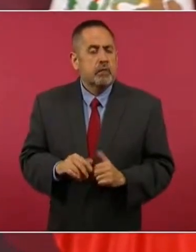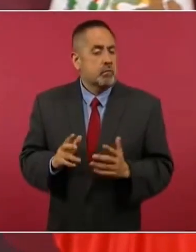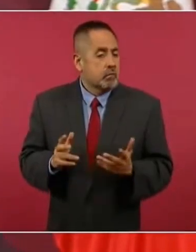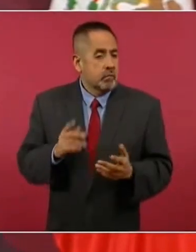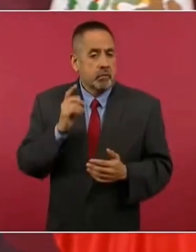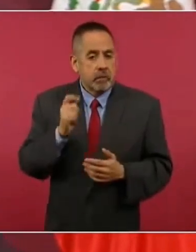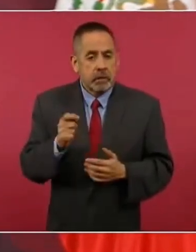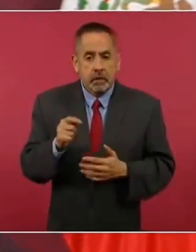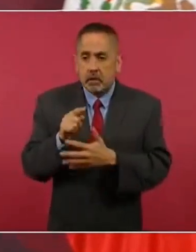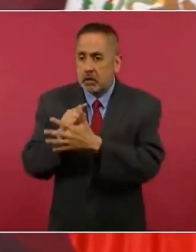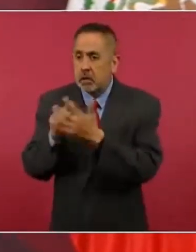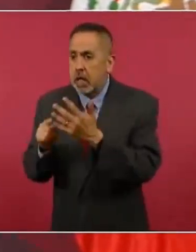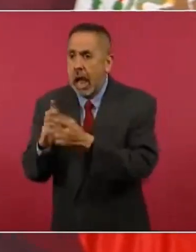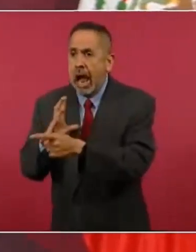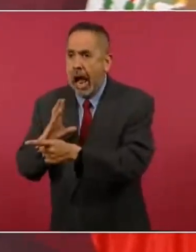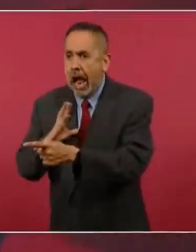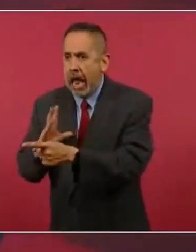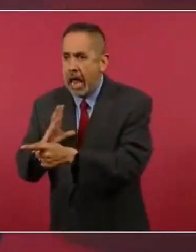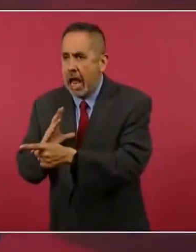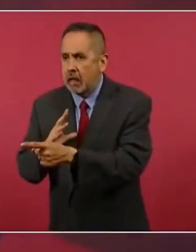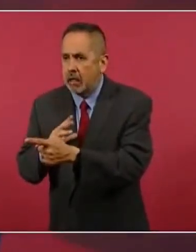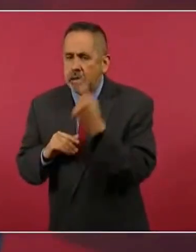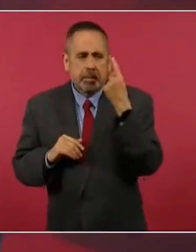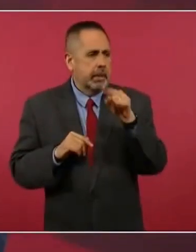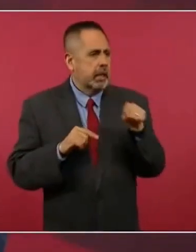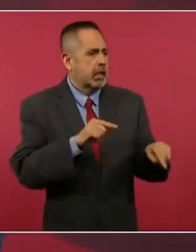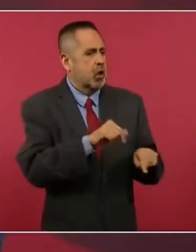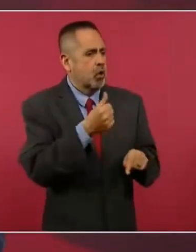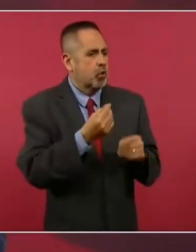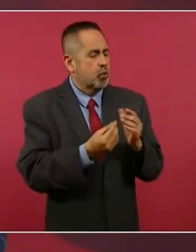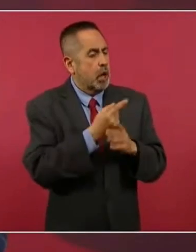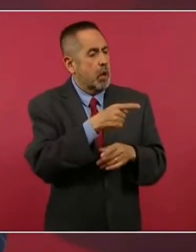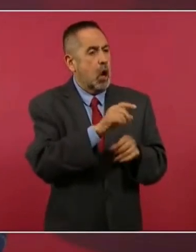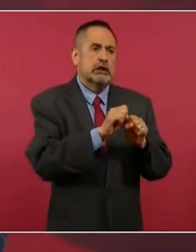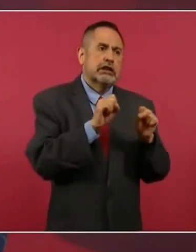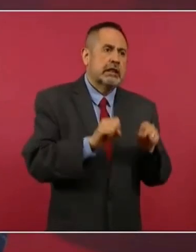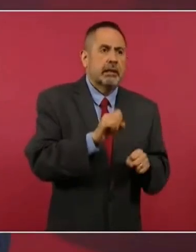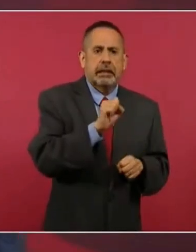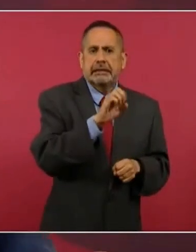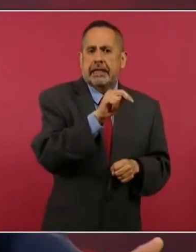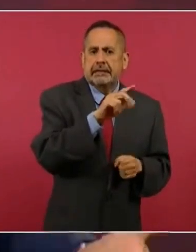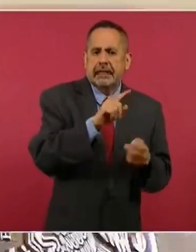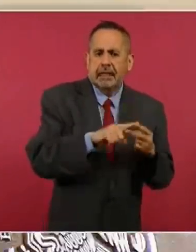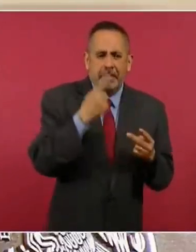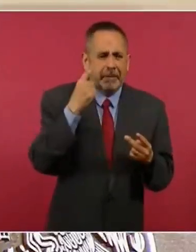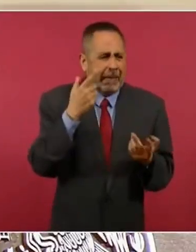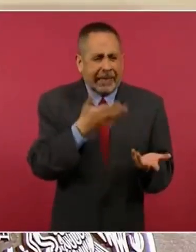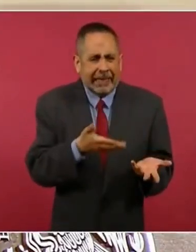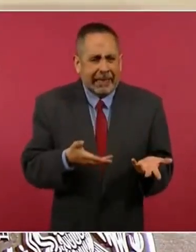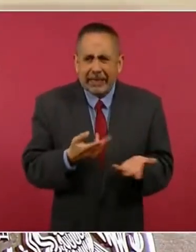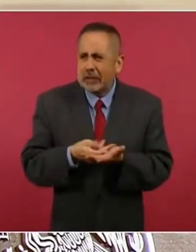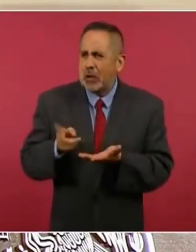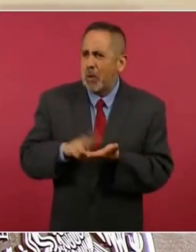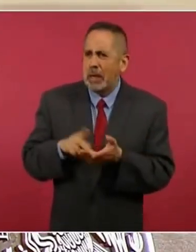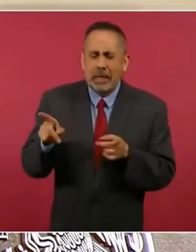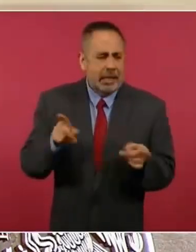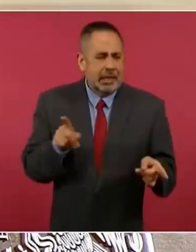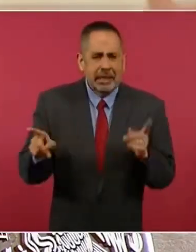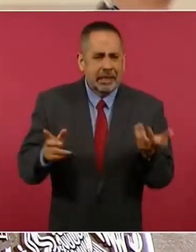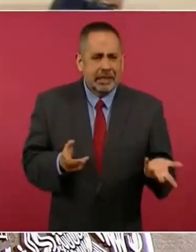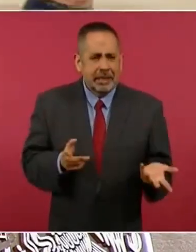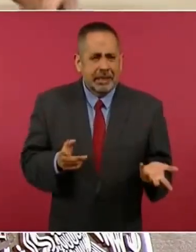Entonces, no lo veo, ¿sí?, necesario, lo considero que es